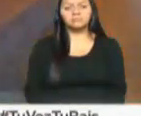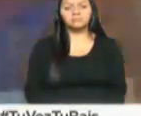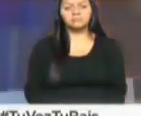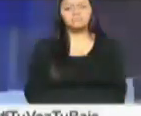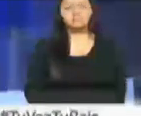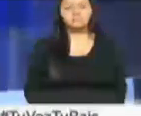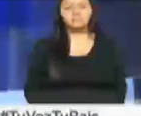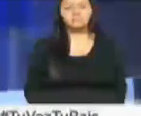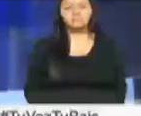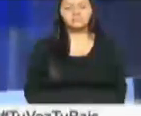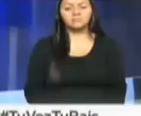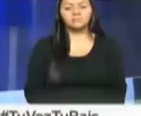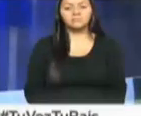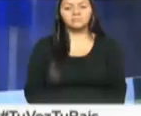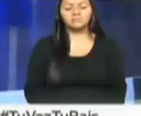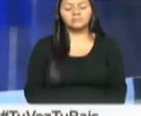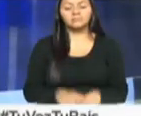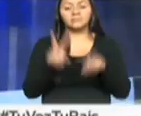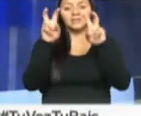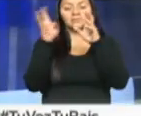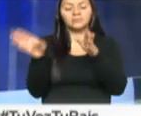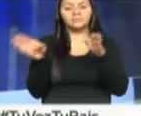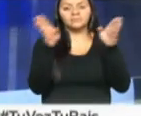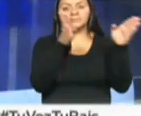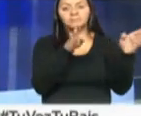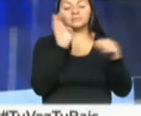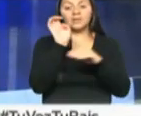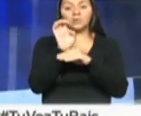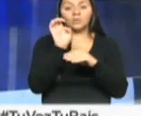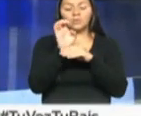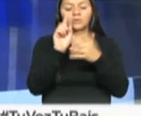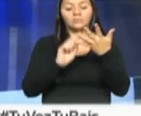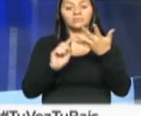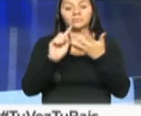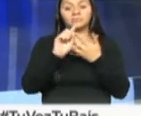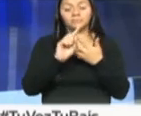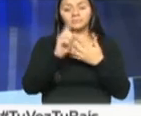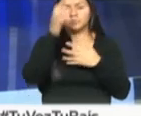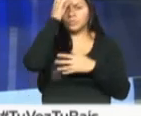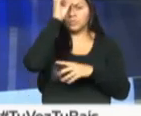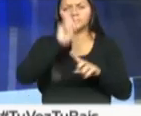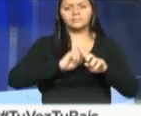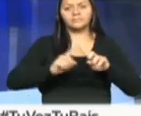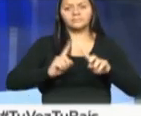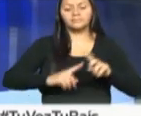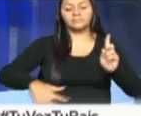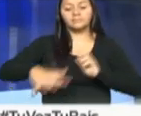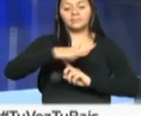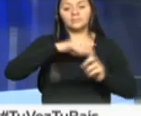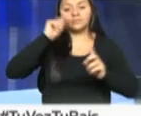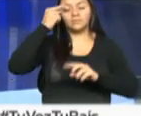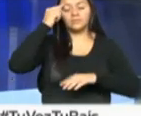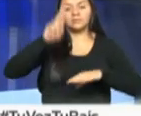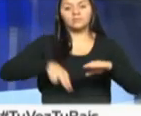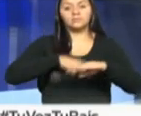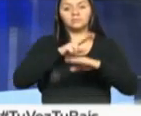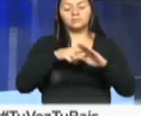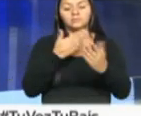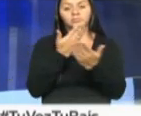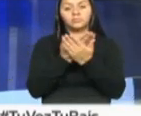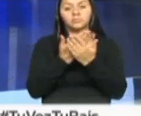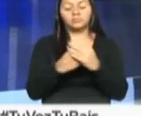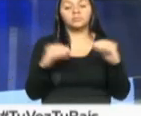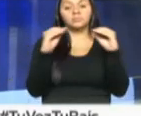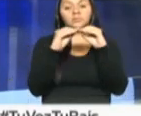Ciudadano. Cambiamos de tema. Ecuador es un país pluricultural y en ese contexto el gobierno nacional ha planteado como uno de